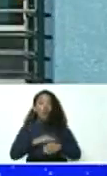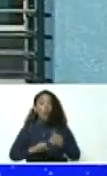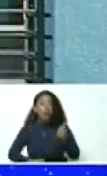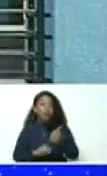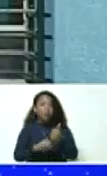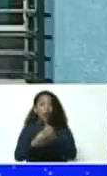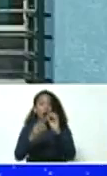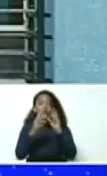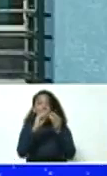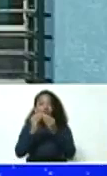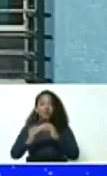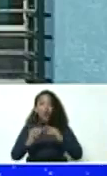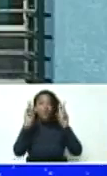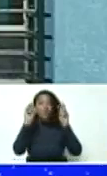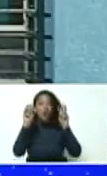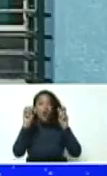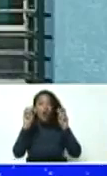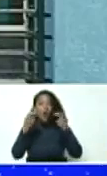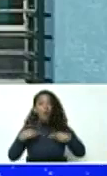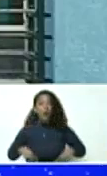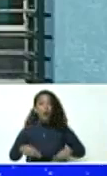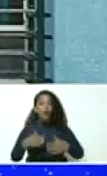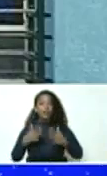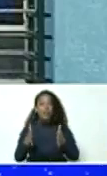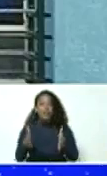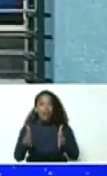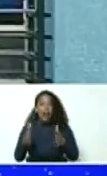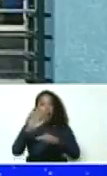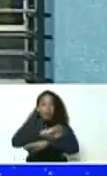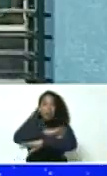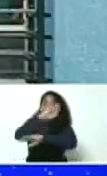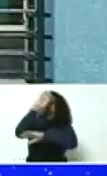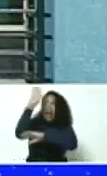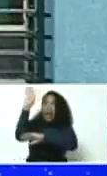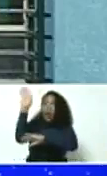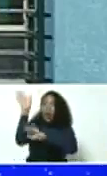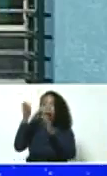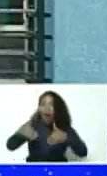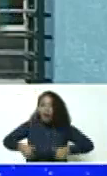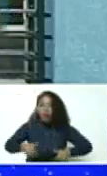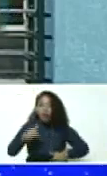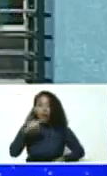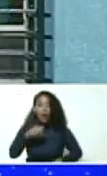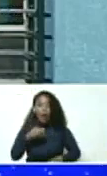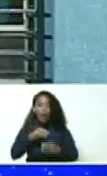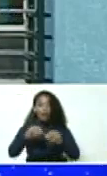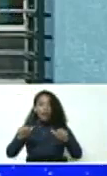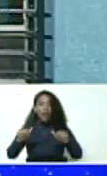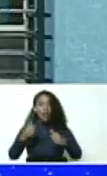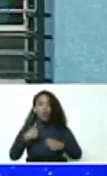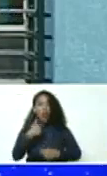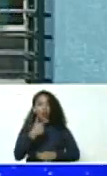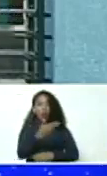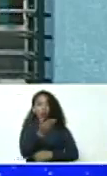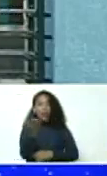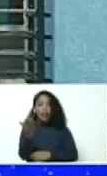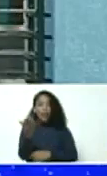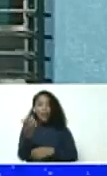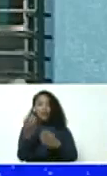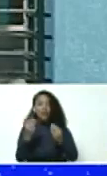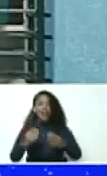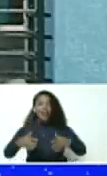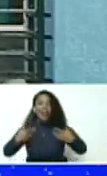nueva humanidad, se gana el cielo con su esfuerzo aquí en la tierra. Así que yo le digo a ustedes con mucha